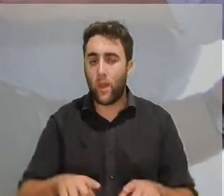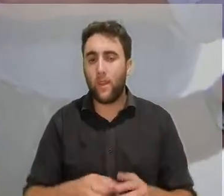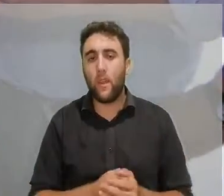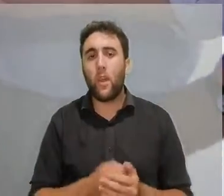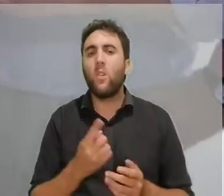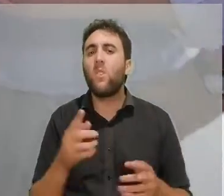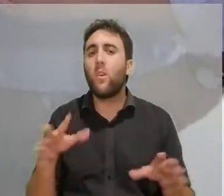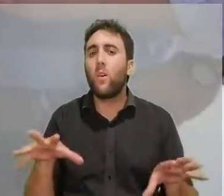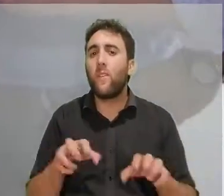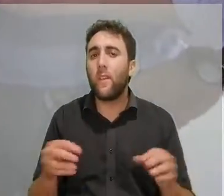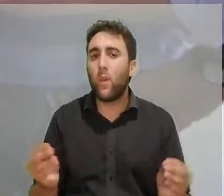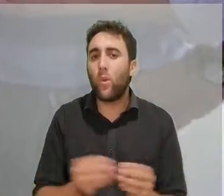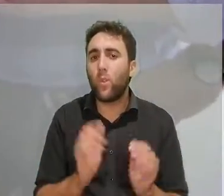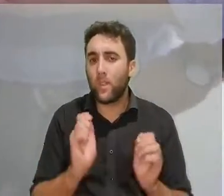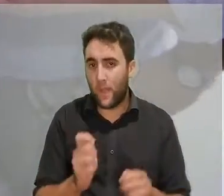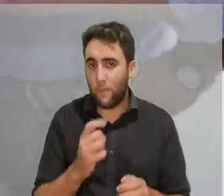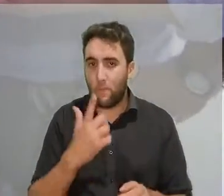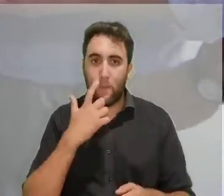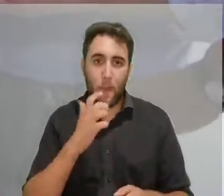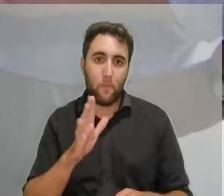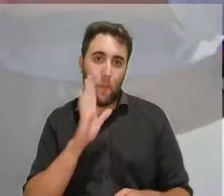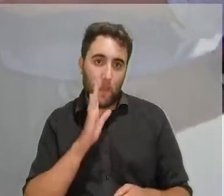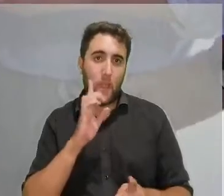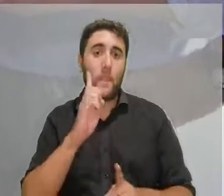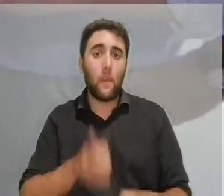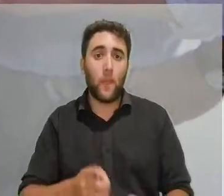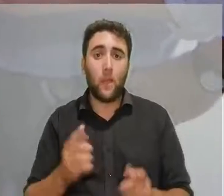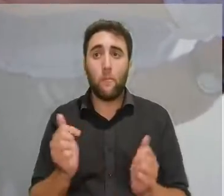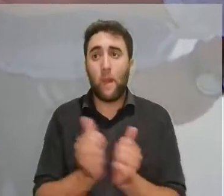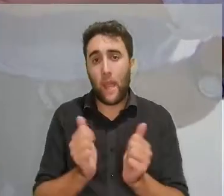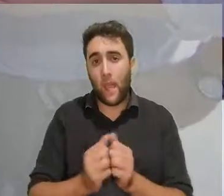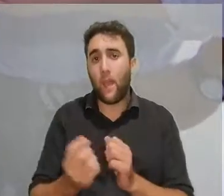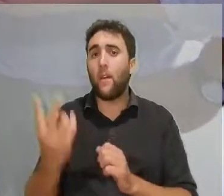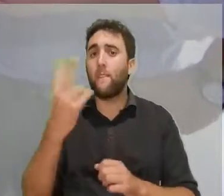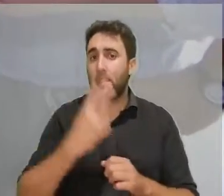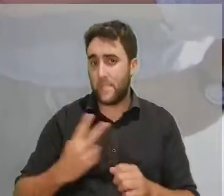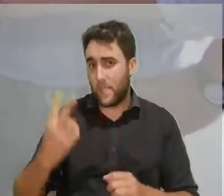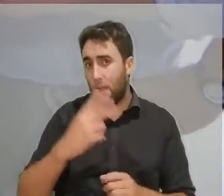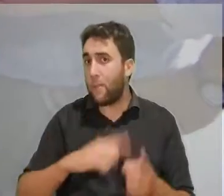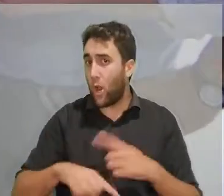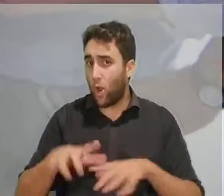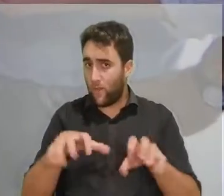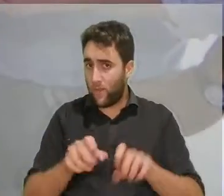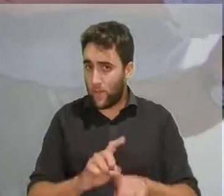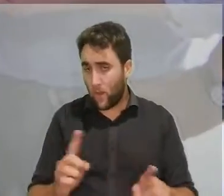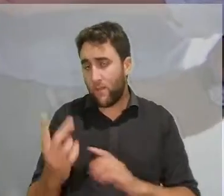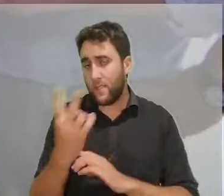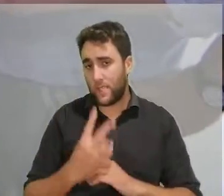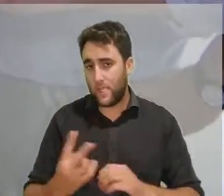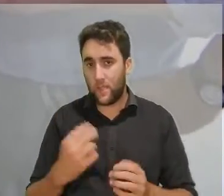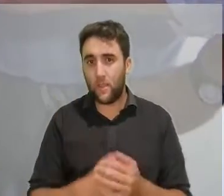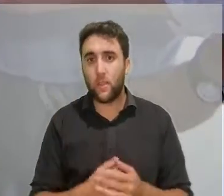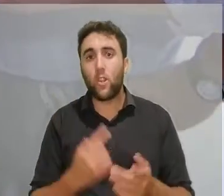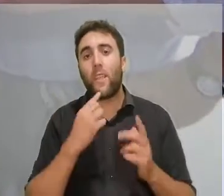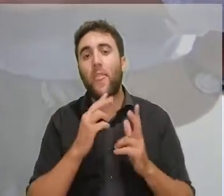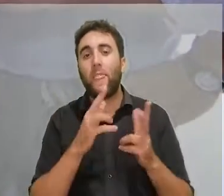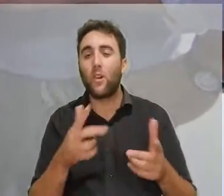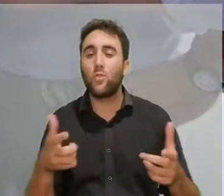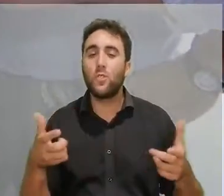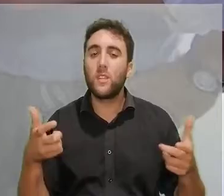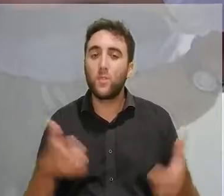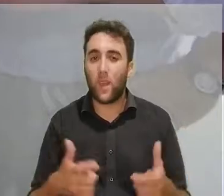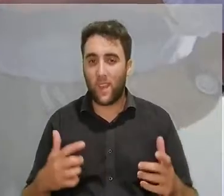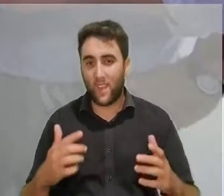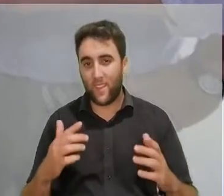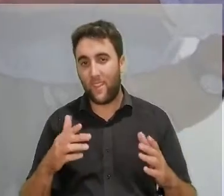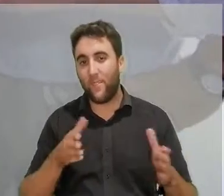espacios, ¿verdad? Bien, ¿con quién vas a vivir? Con mi mamá y mi papá. Bueno. Y tengo mi pareja que viene, pero no vive. Perfecto. Bueno, te